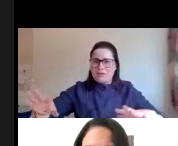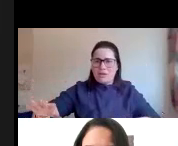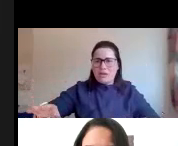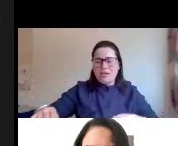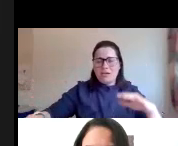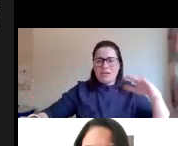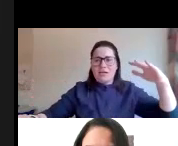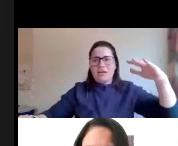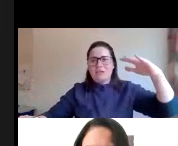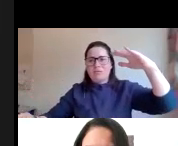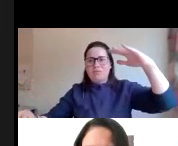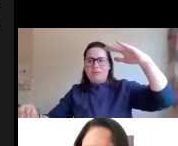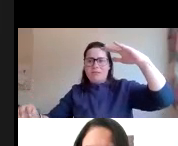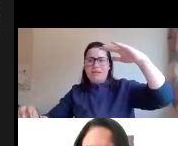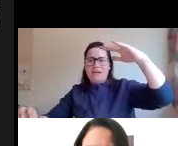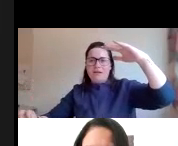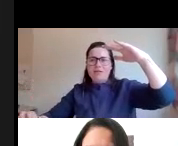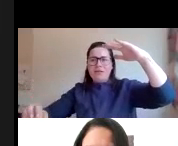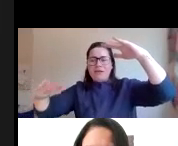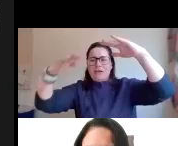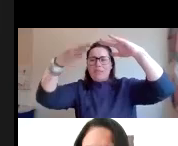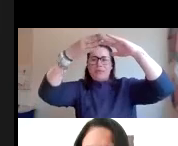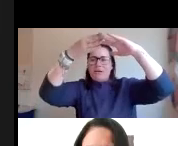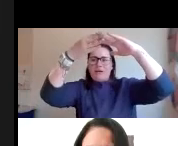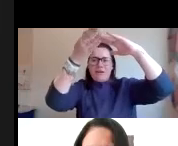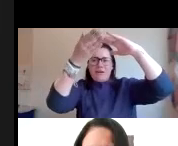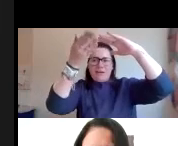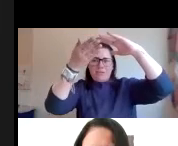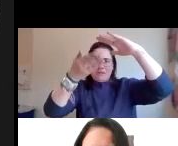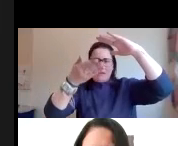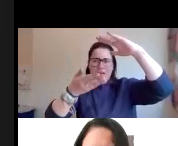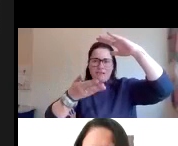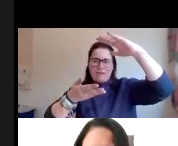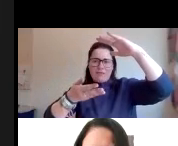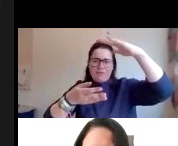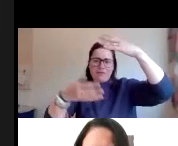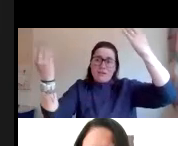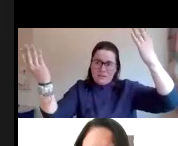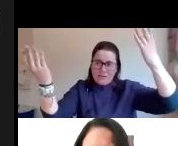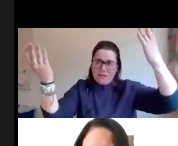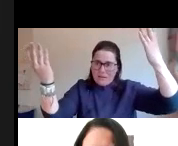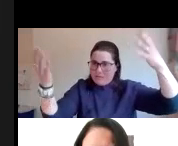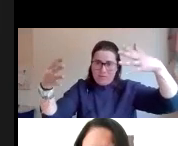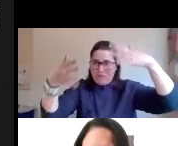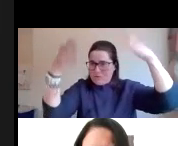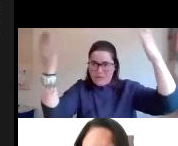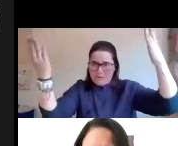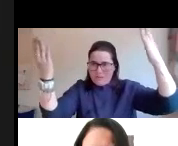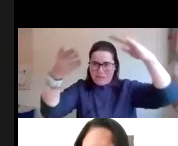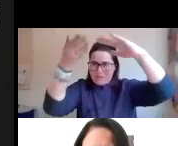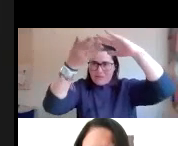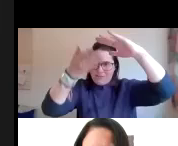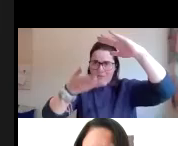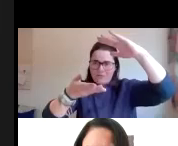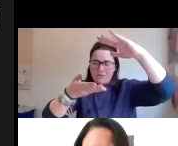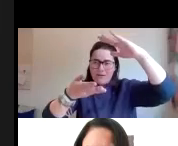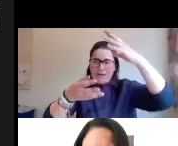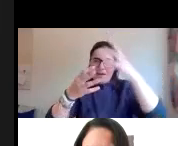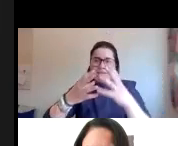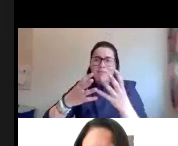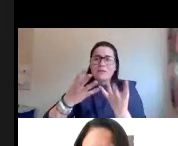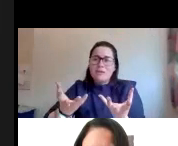de materia orgánica, llega a la superficie del lago y por gravedad empieza a llegar hasta el fondo, que son 200 metros en el